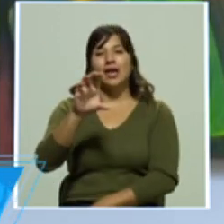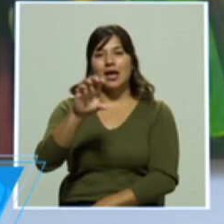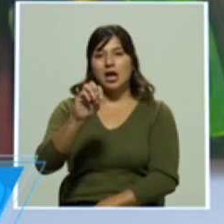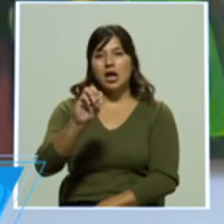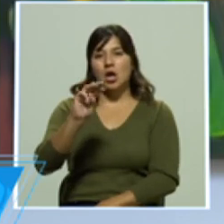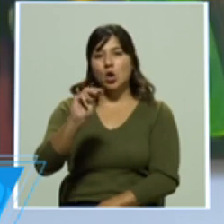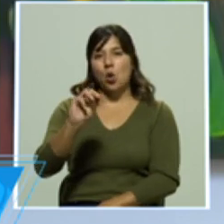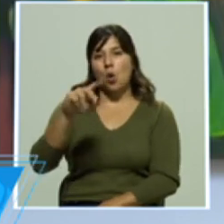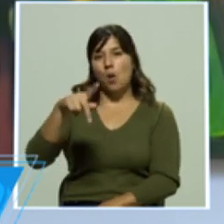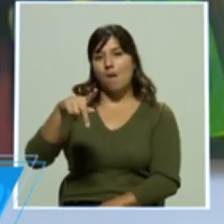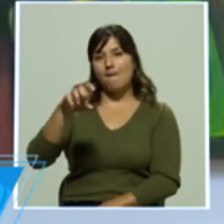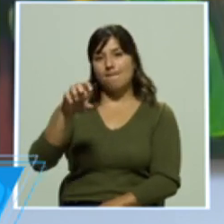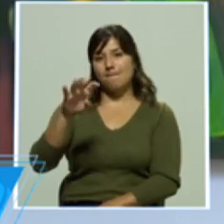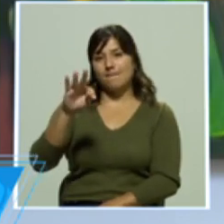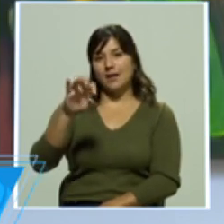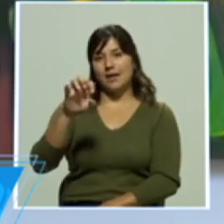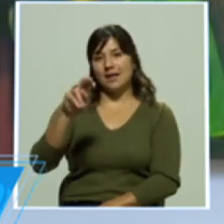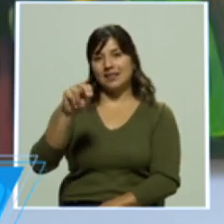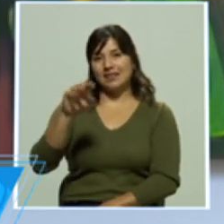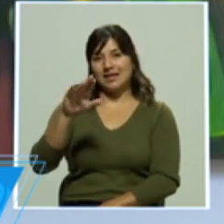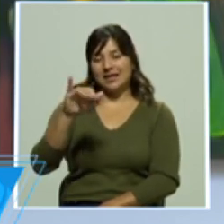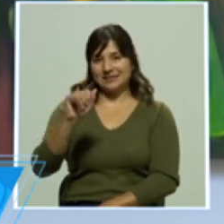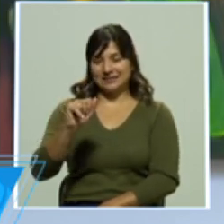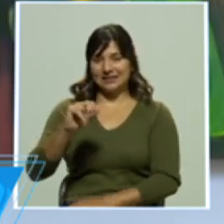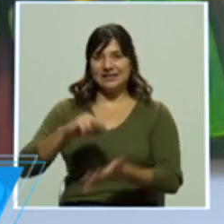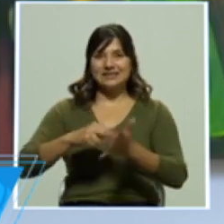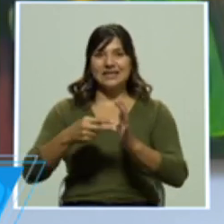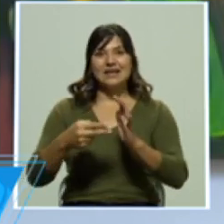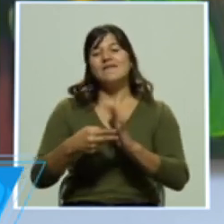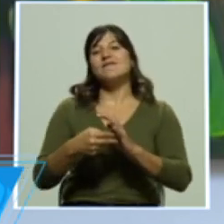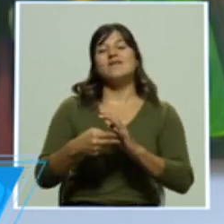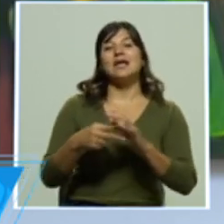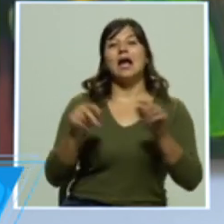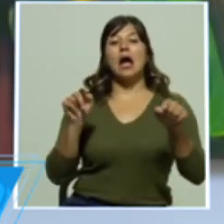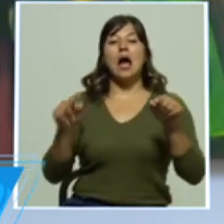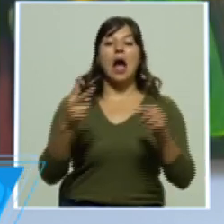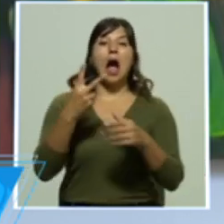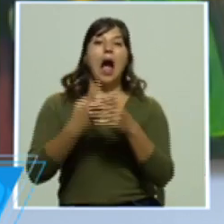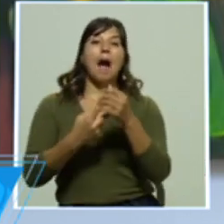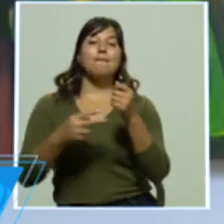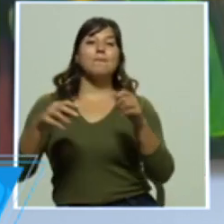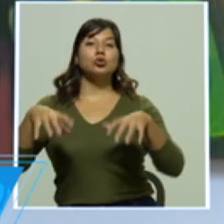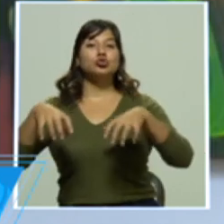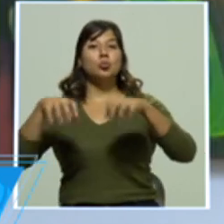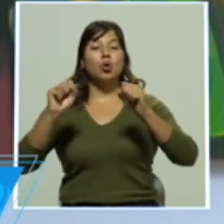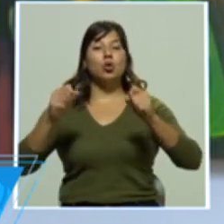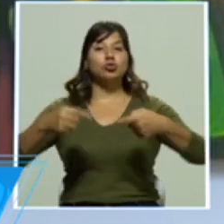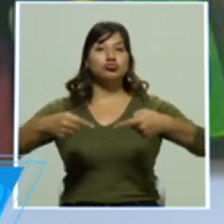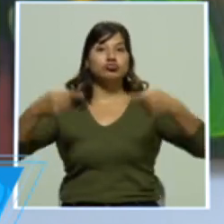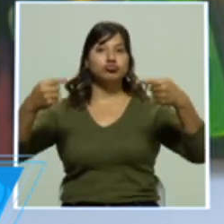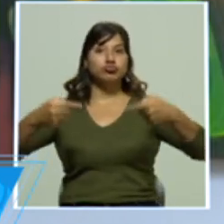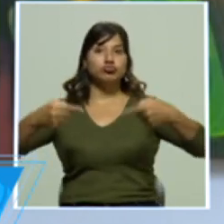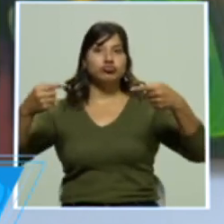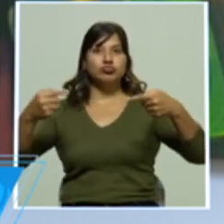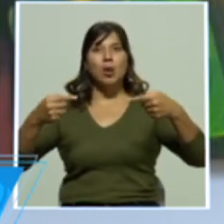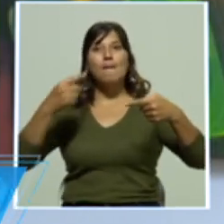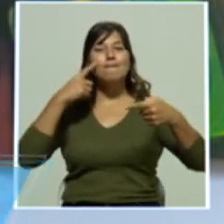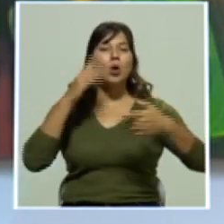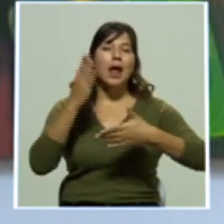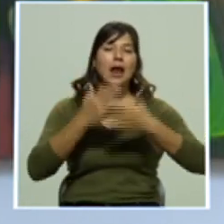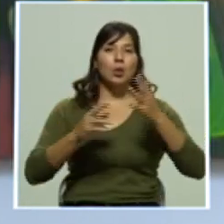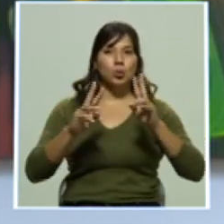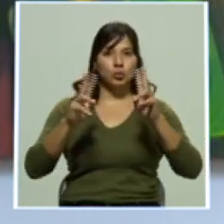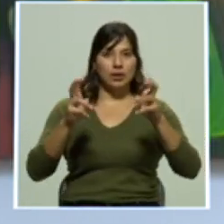aquí tendríamos un juez de ejecución de la pena en ejercicio de facultades legales que están definidas